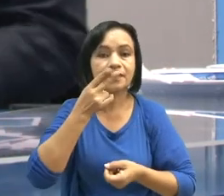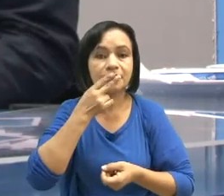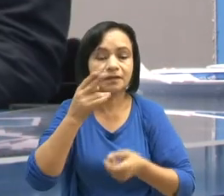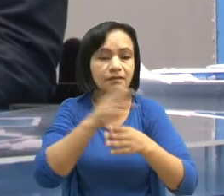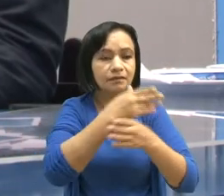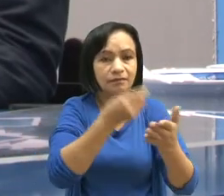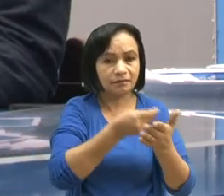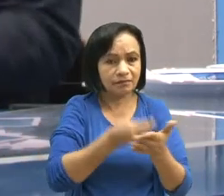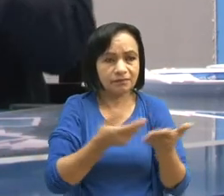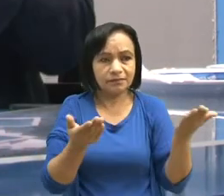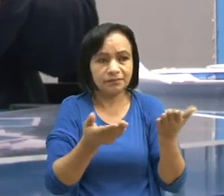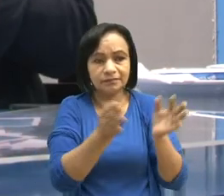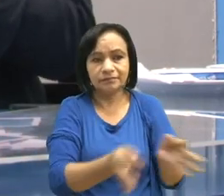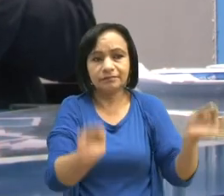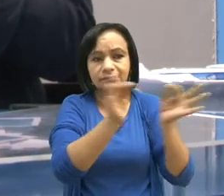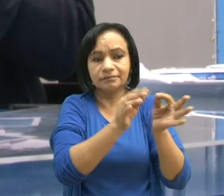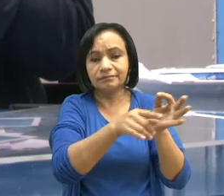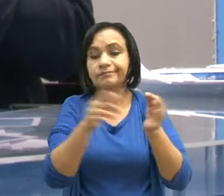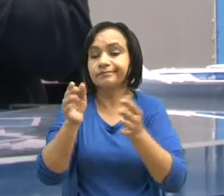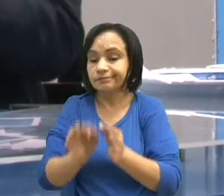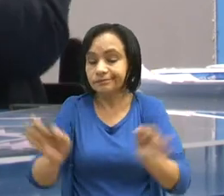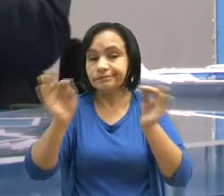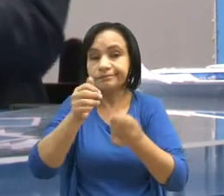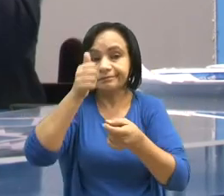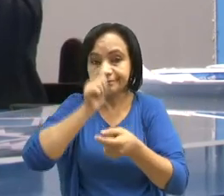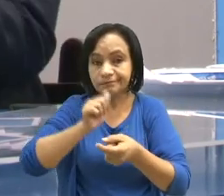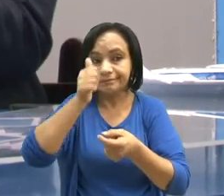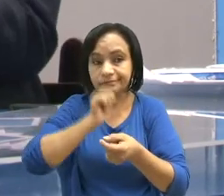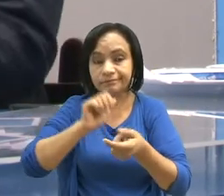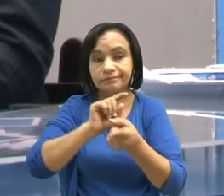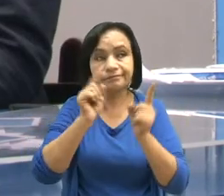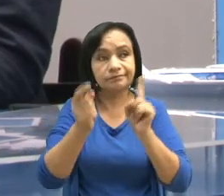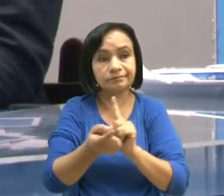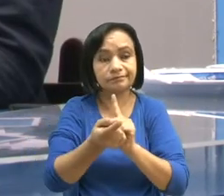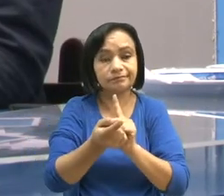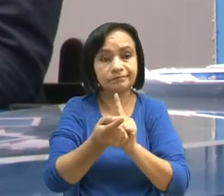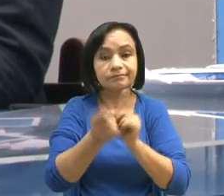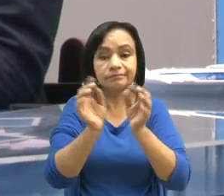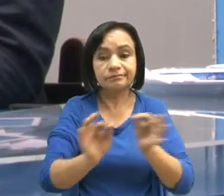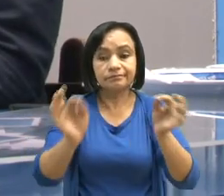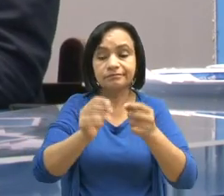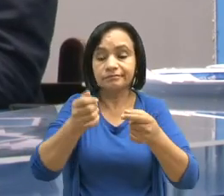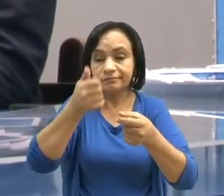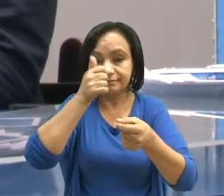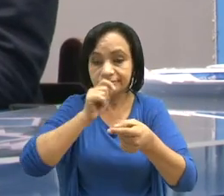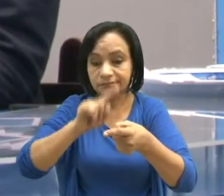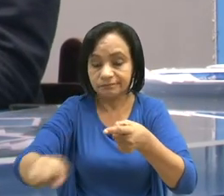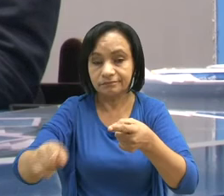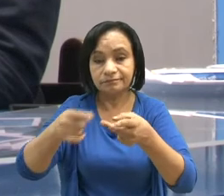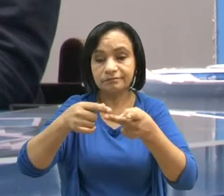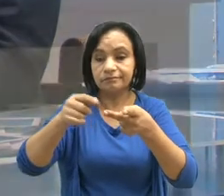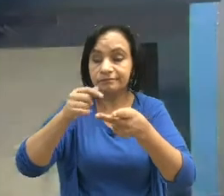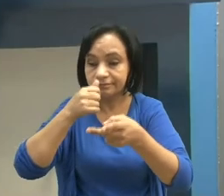otras cosas. Por lo tanto, digo yo que deberíamos de tener, a comenzar a cambiar el orden de prioridad. El equilibrio interno también. El equilibrio interno y el